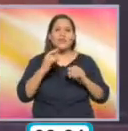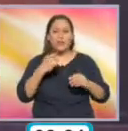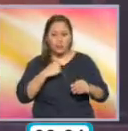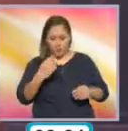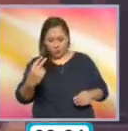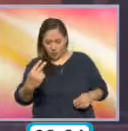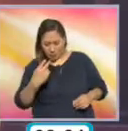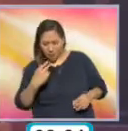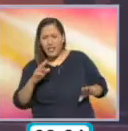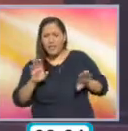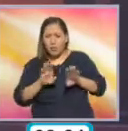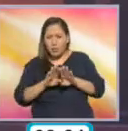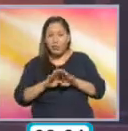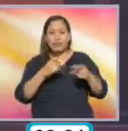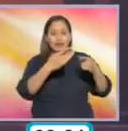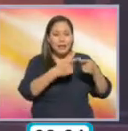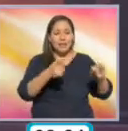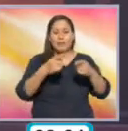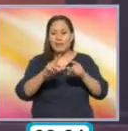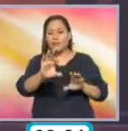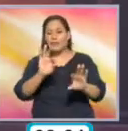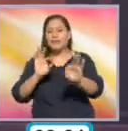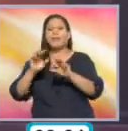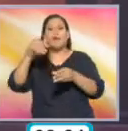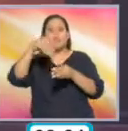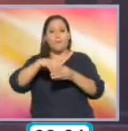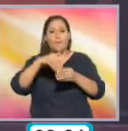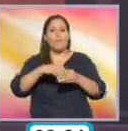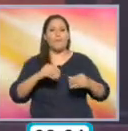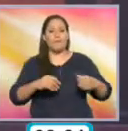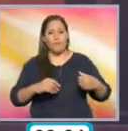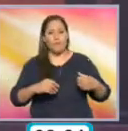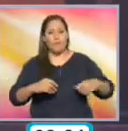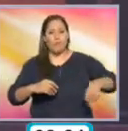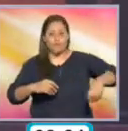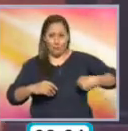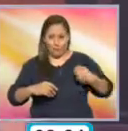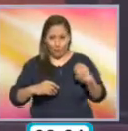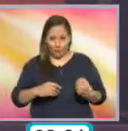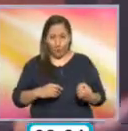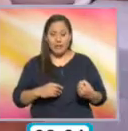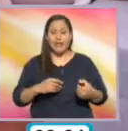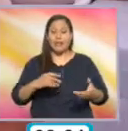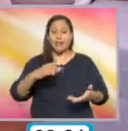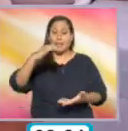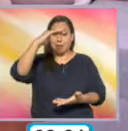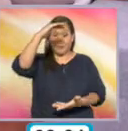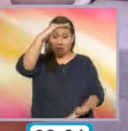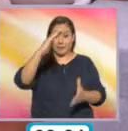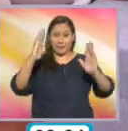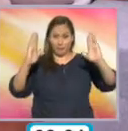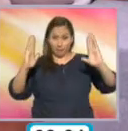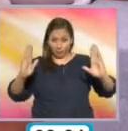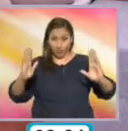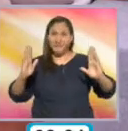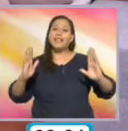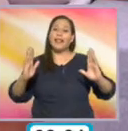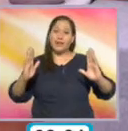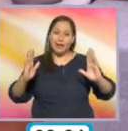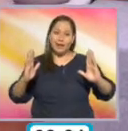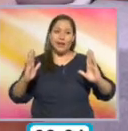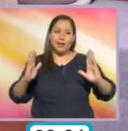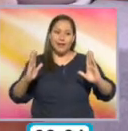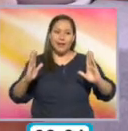de acuerdo a distintos bolsos. Y esto es súper importante saber que entre más grande sea el bolso que estoy cargando,